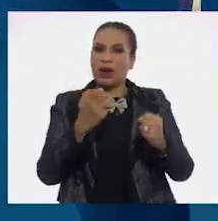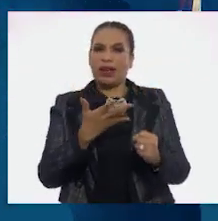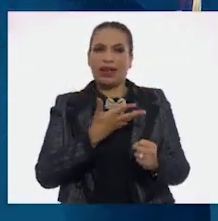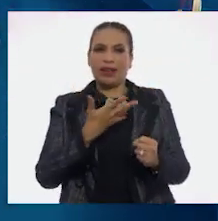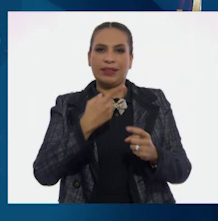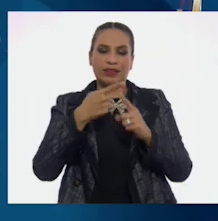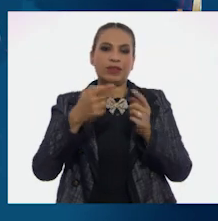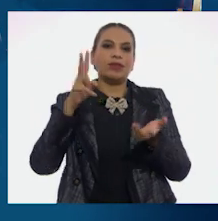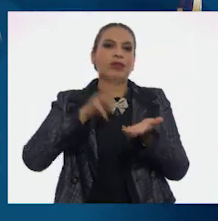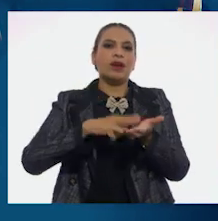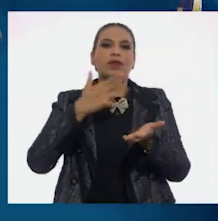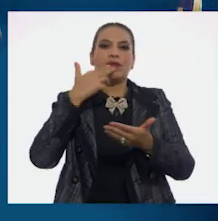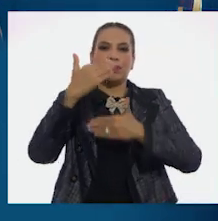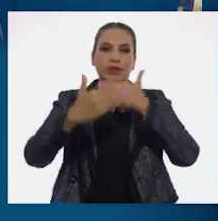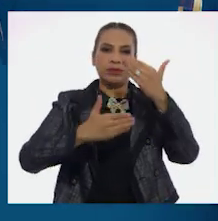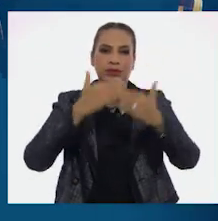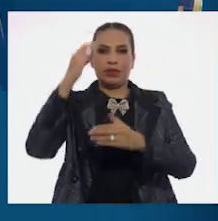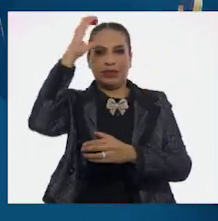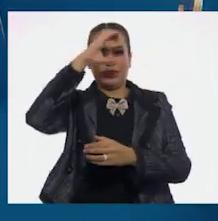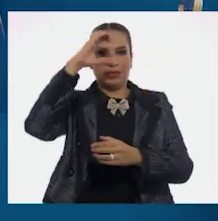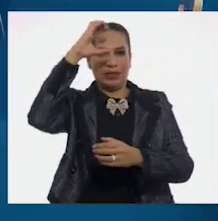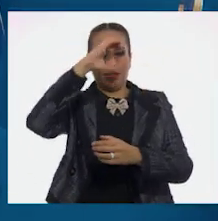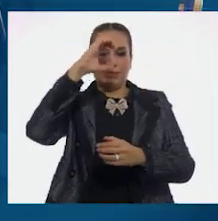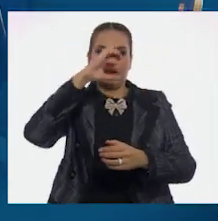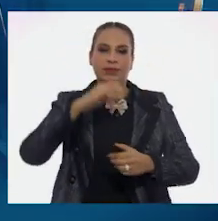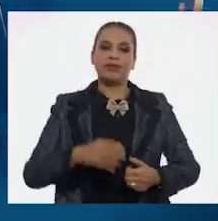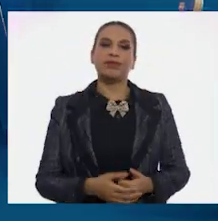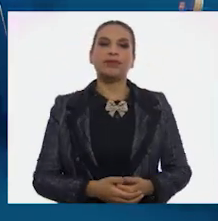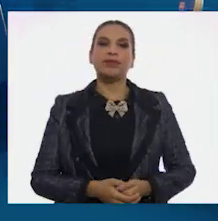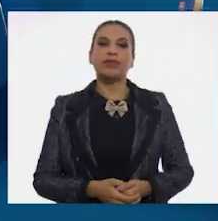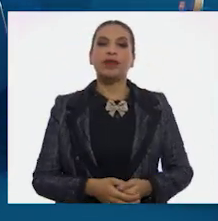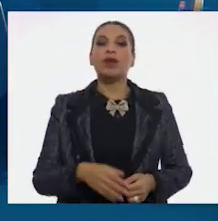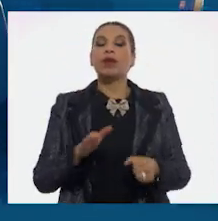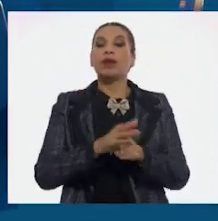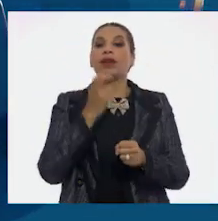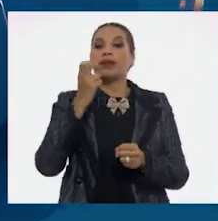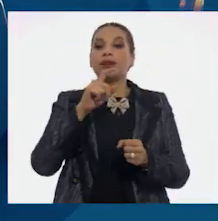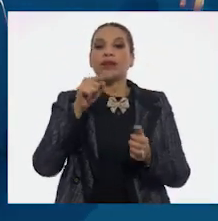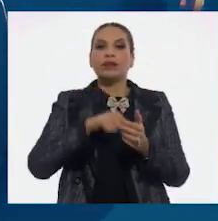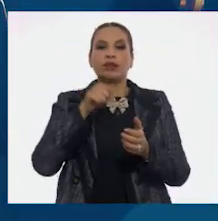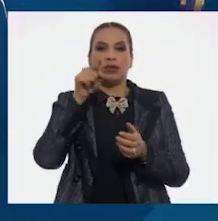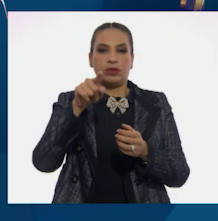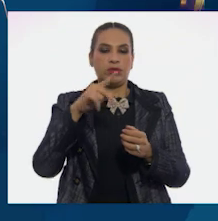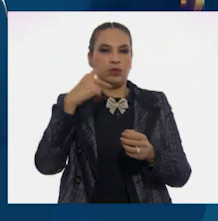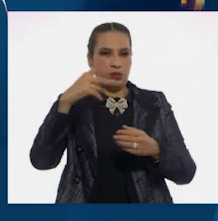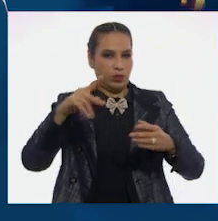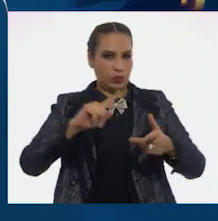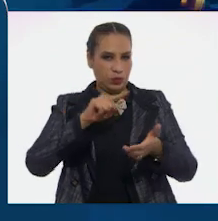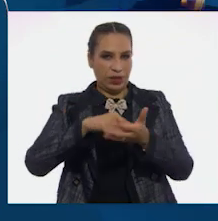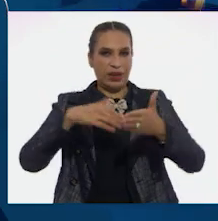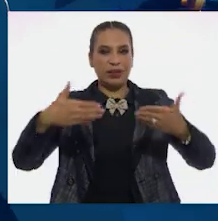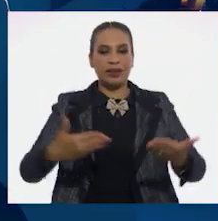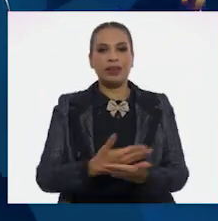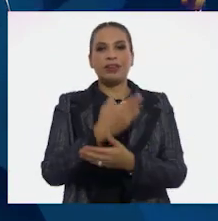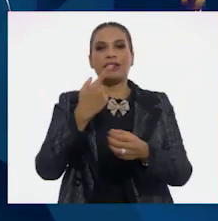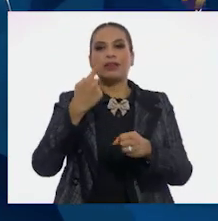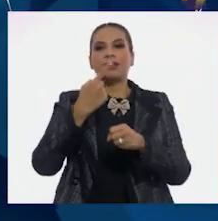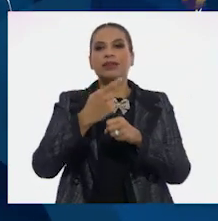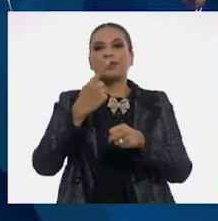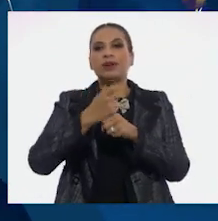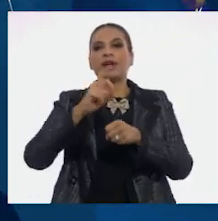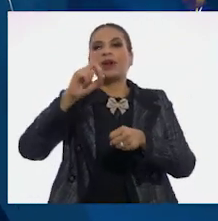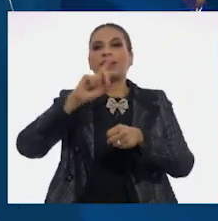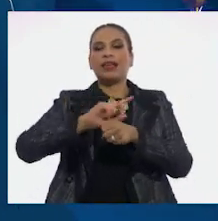el grandioso porvenir de las ciencias físicas. Fue allá en su patria, en los primeros días de la